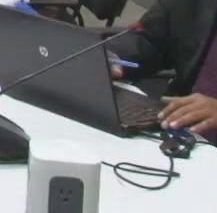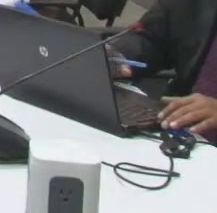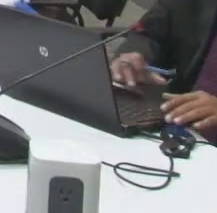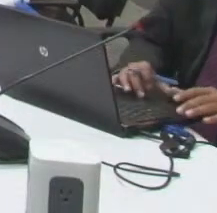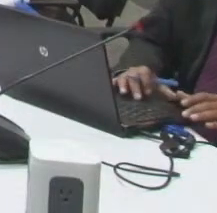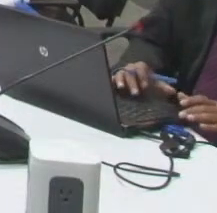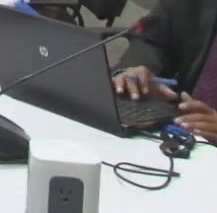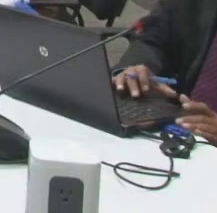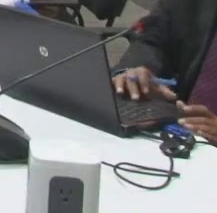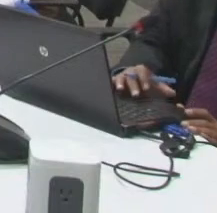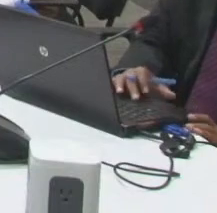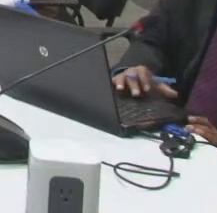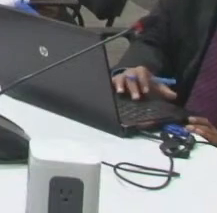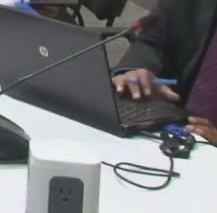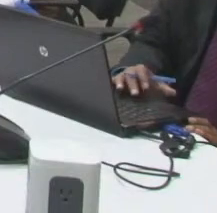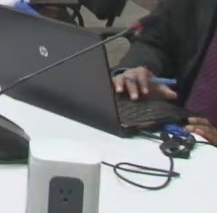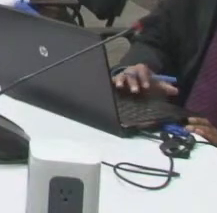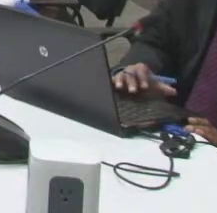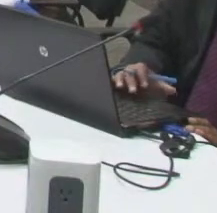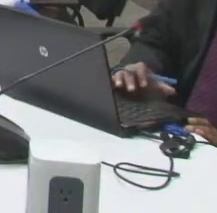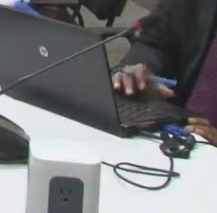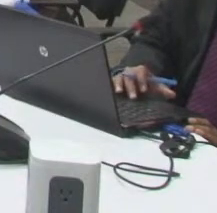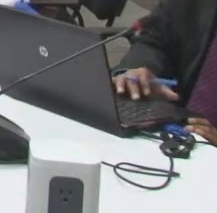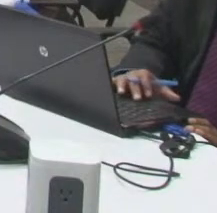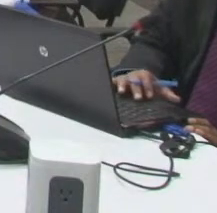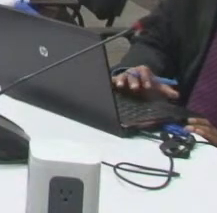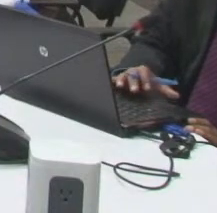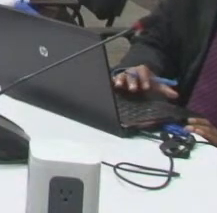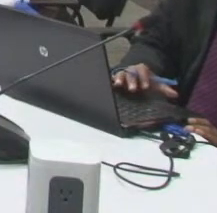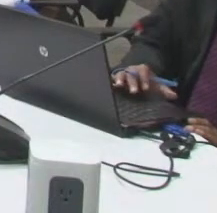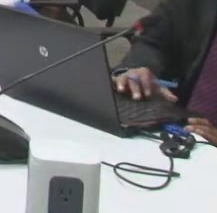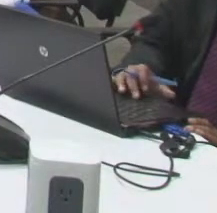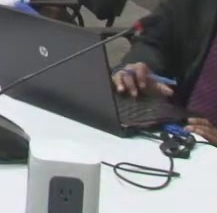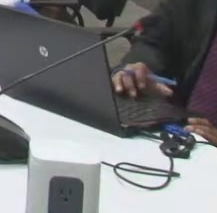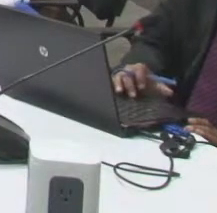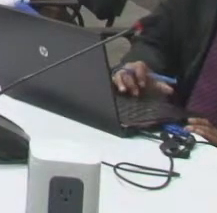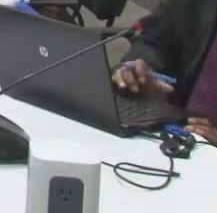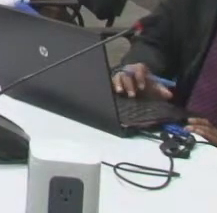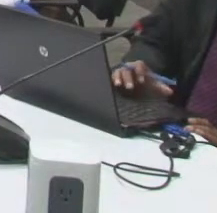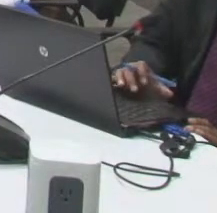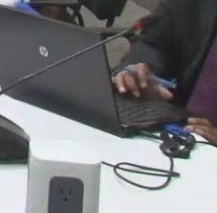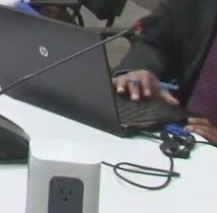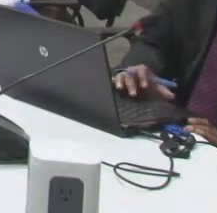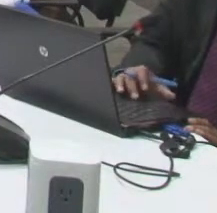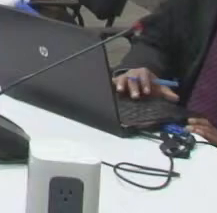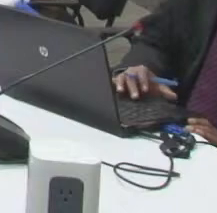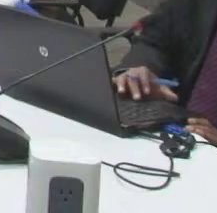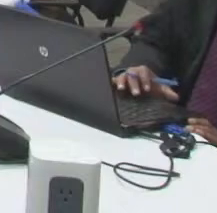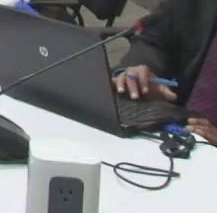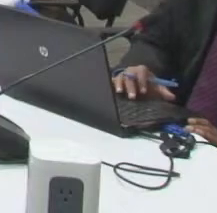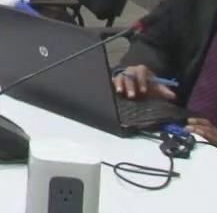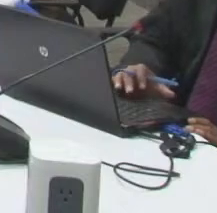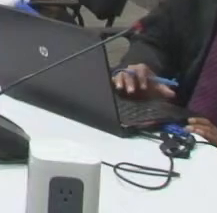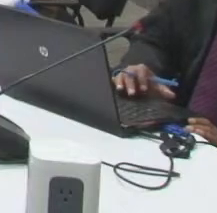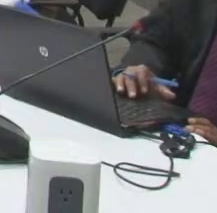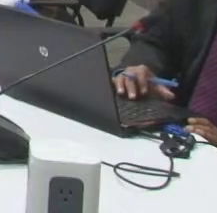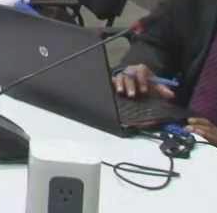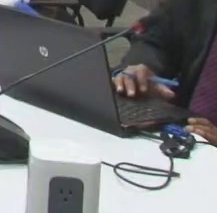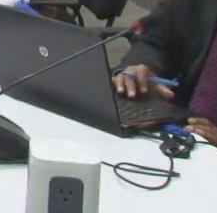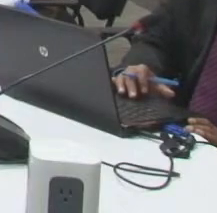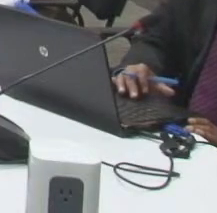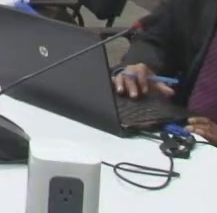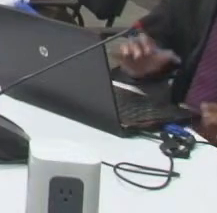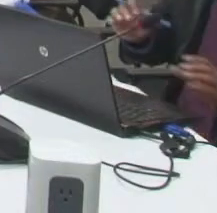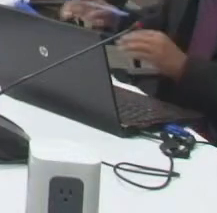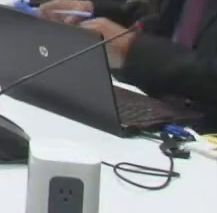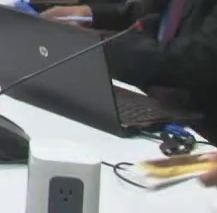Es lo único que se agrega. No hay otra observación al artículo 2. Pasaríamos al 3, que es bienes jurídicos